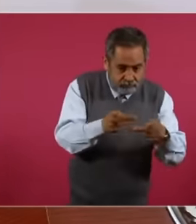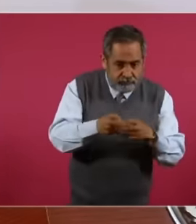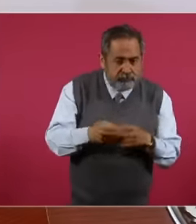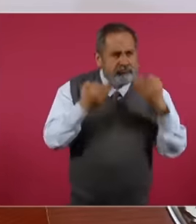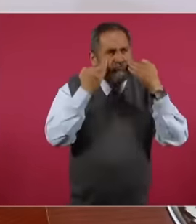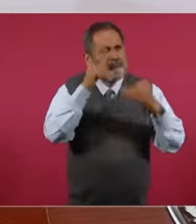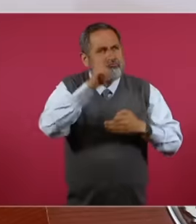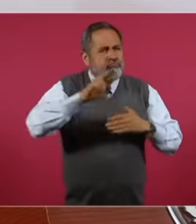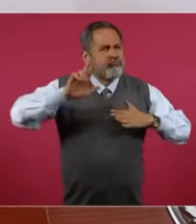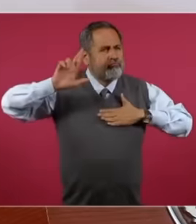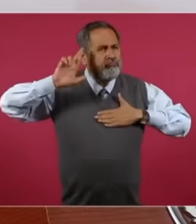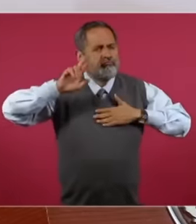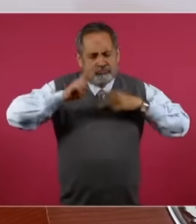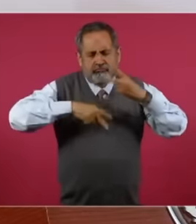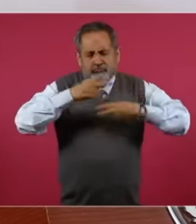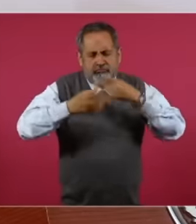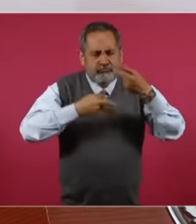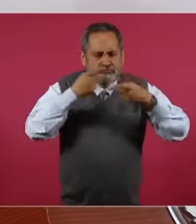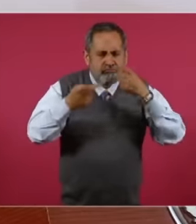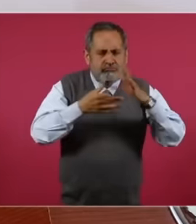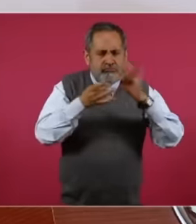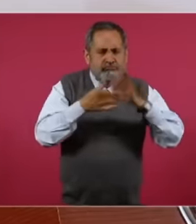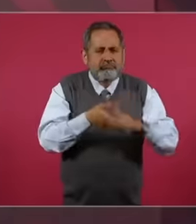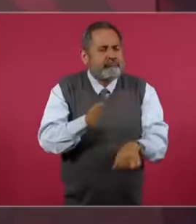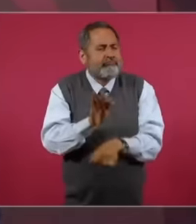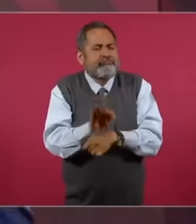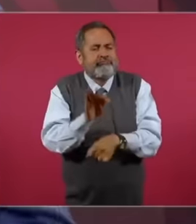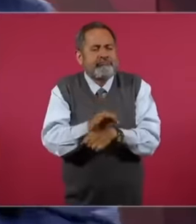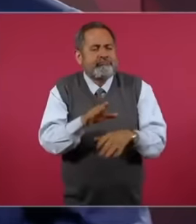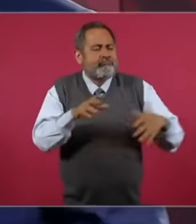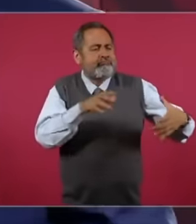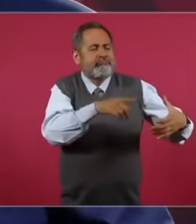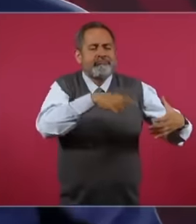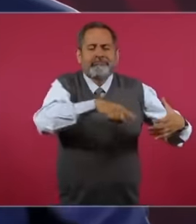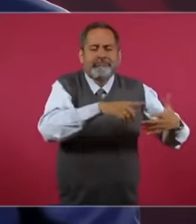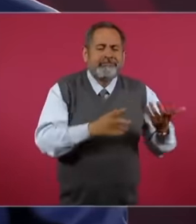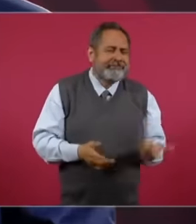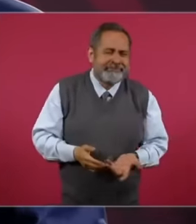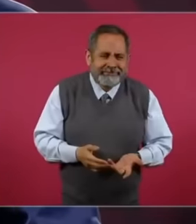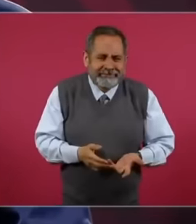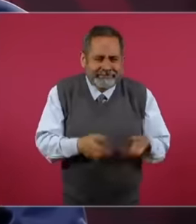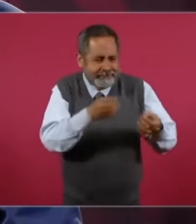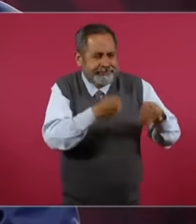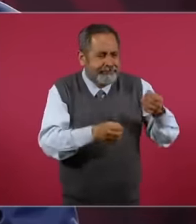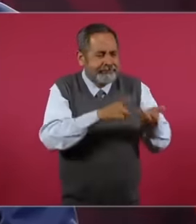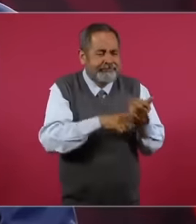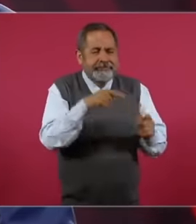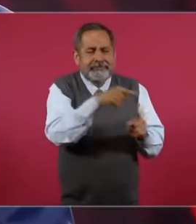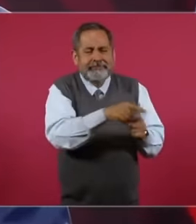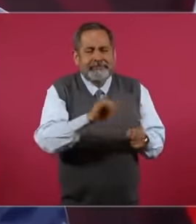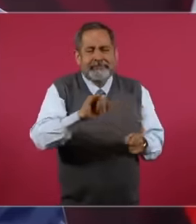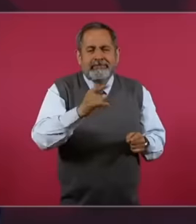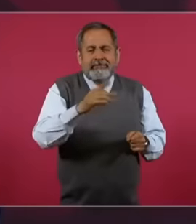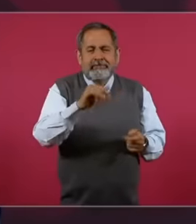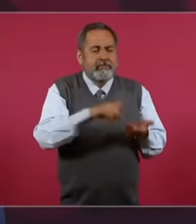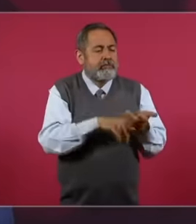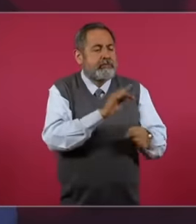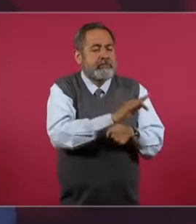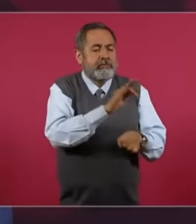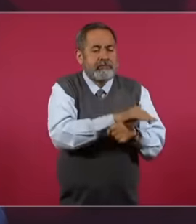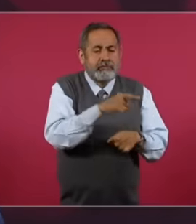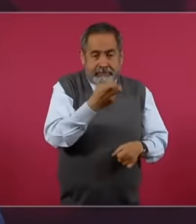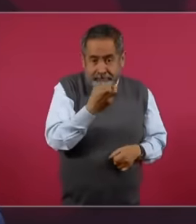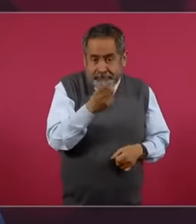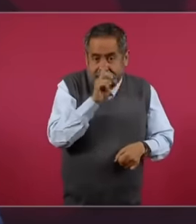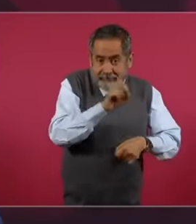Y sostiene lo mismo para defender al juez de barandilla de Iguala que estaba esa